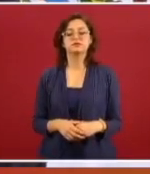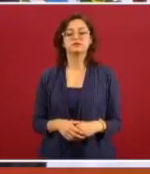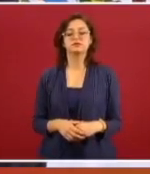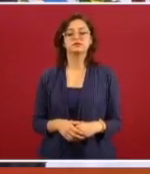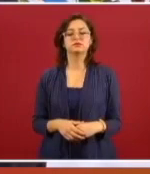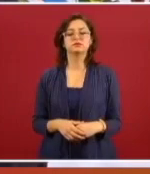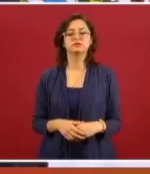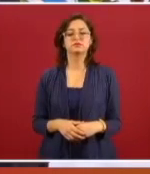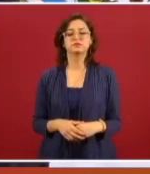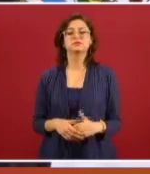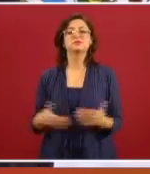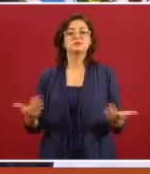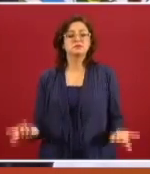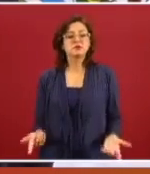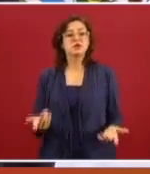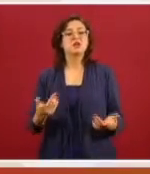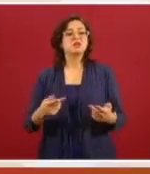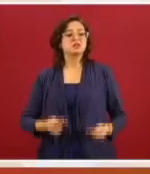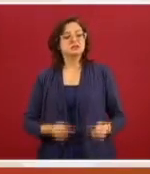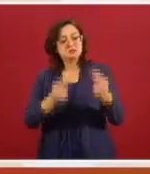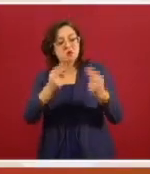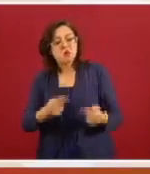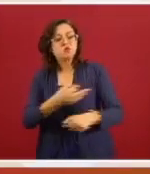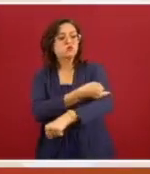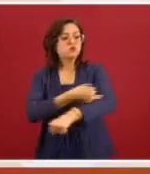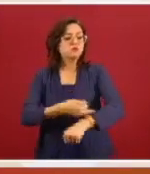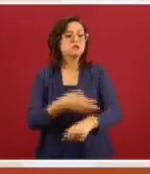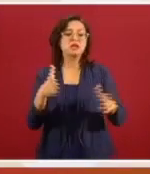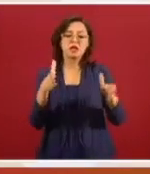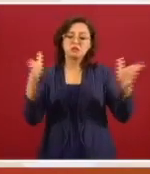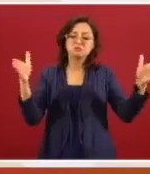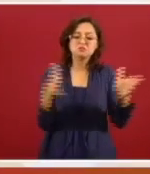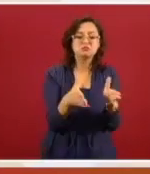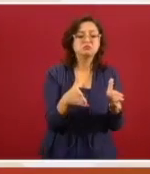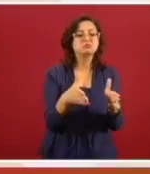a pequeños negocios familiares